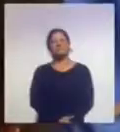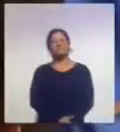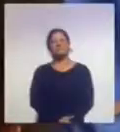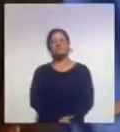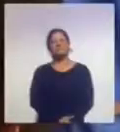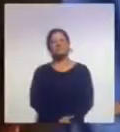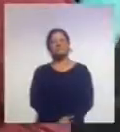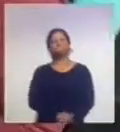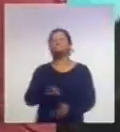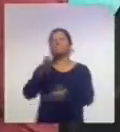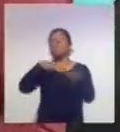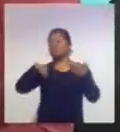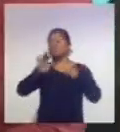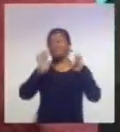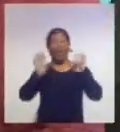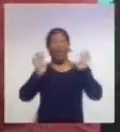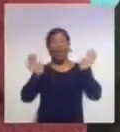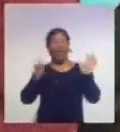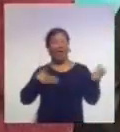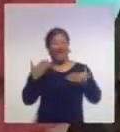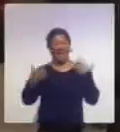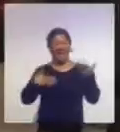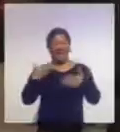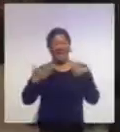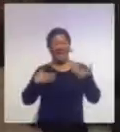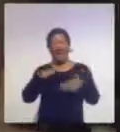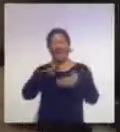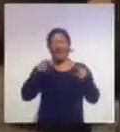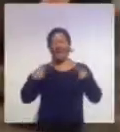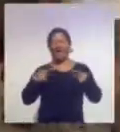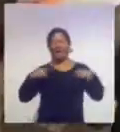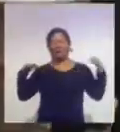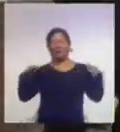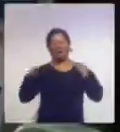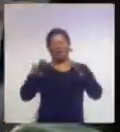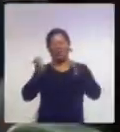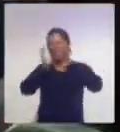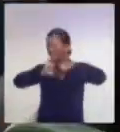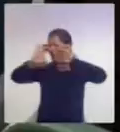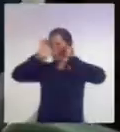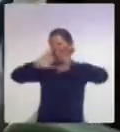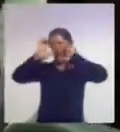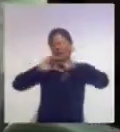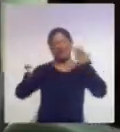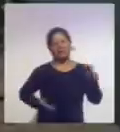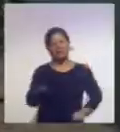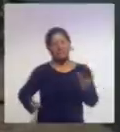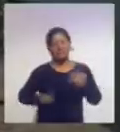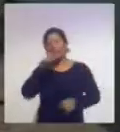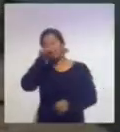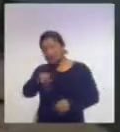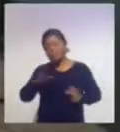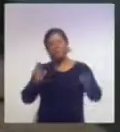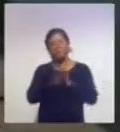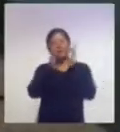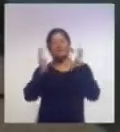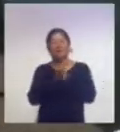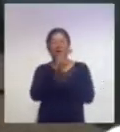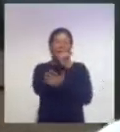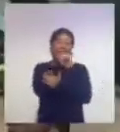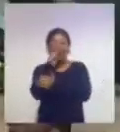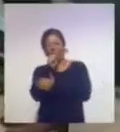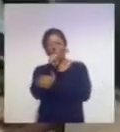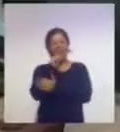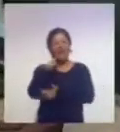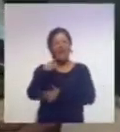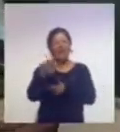Los ánimos ya estaban encendidos, el auditorio no dejaba de bailar y cantar y participar en las dinámicas que los conductores